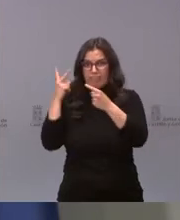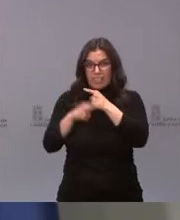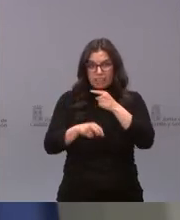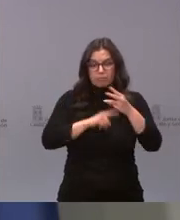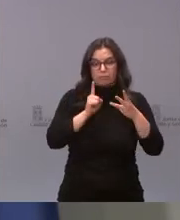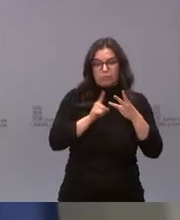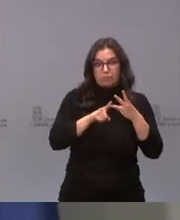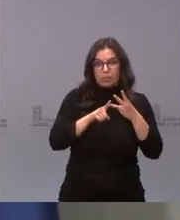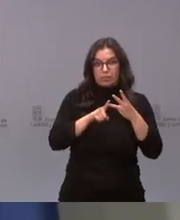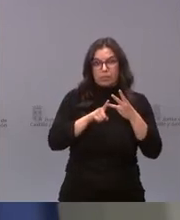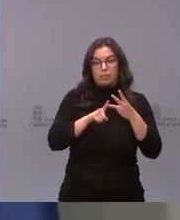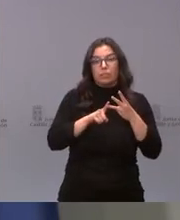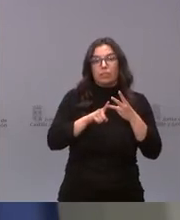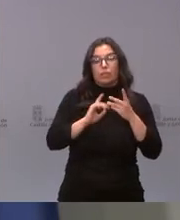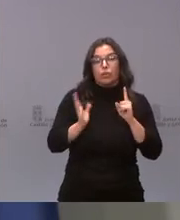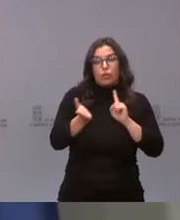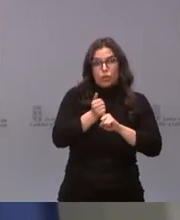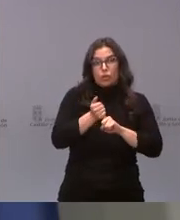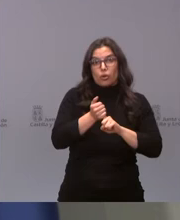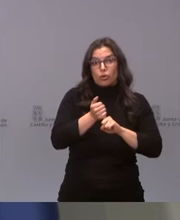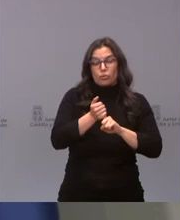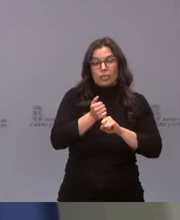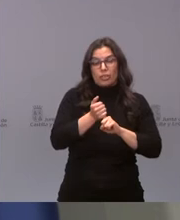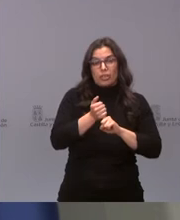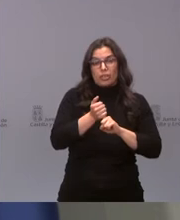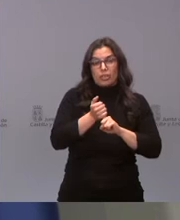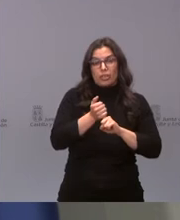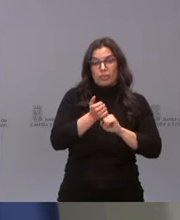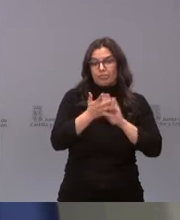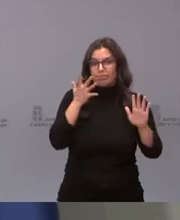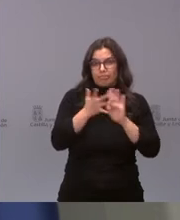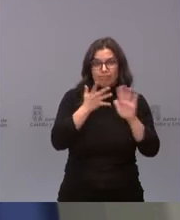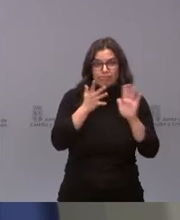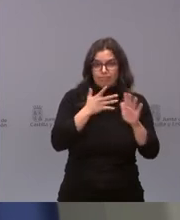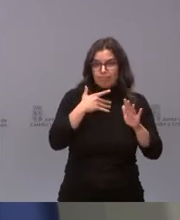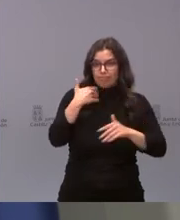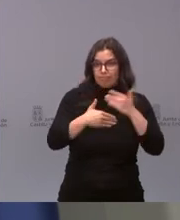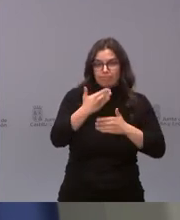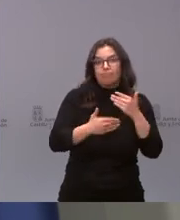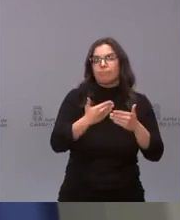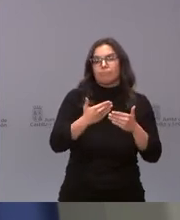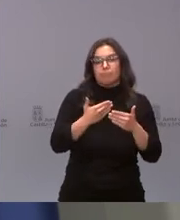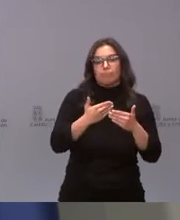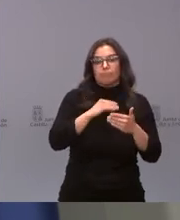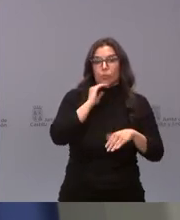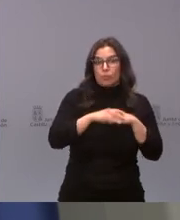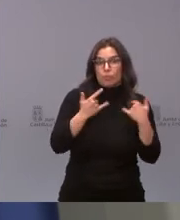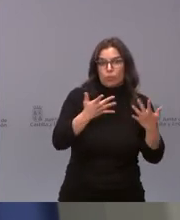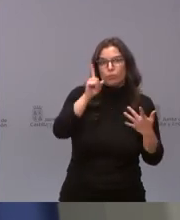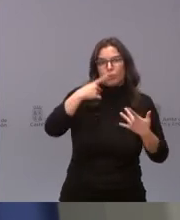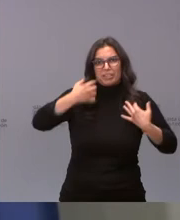tres, conseguir una reactivación lo más rápida, pero también lo más segura